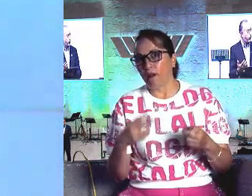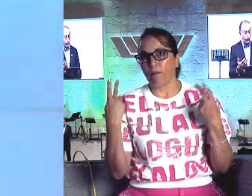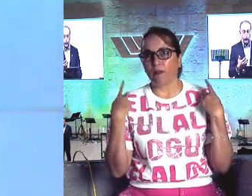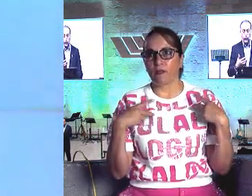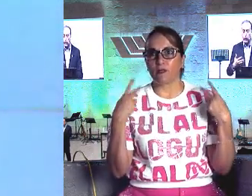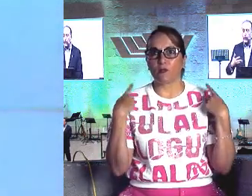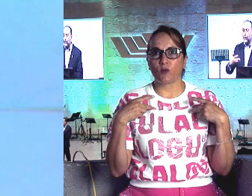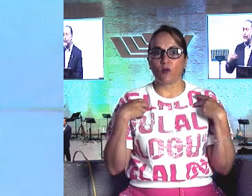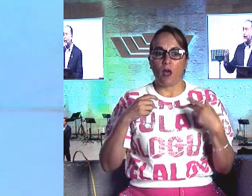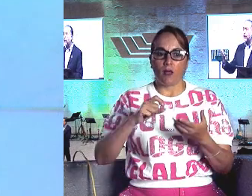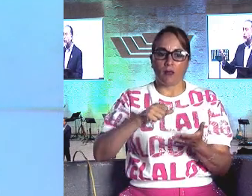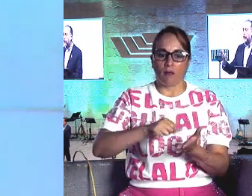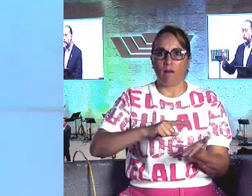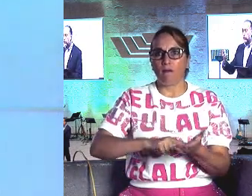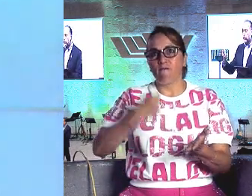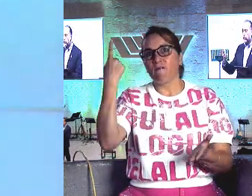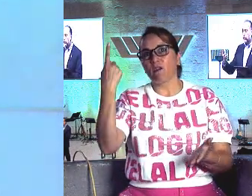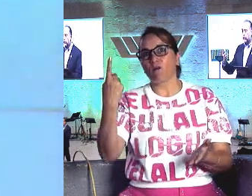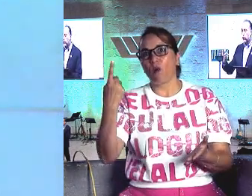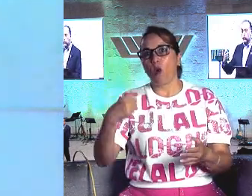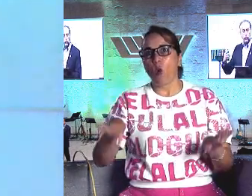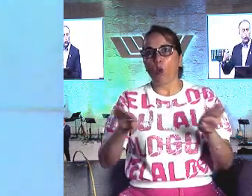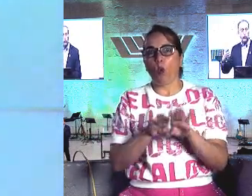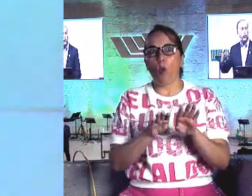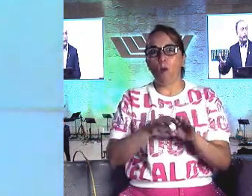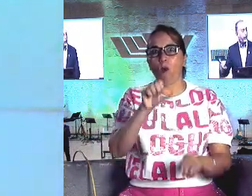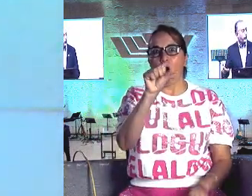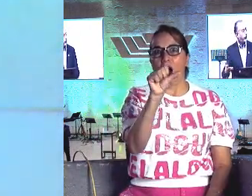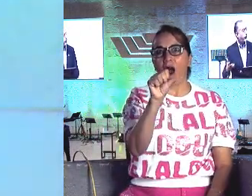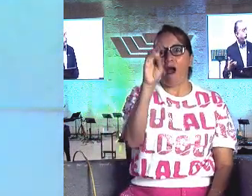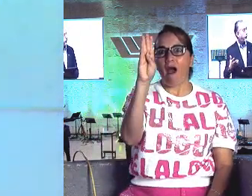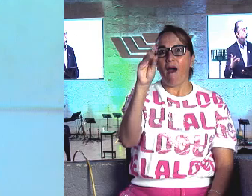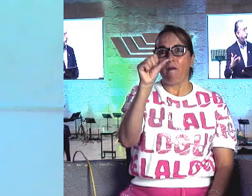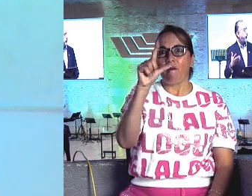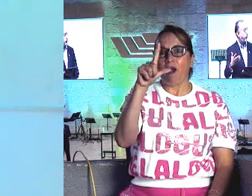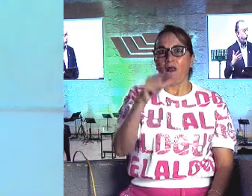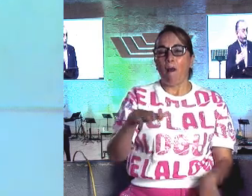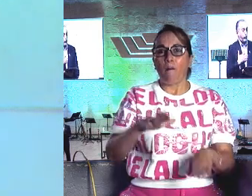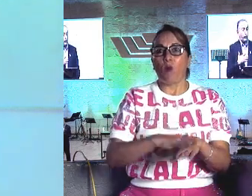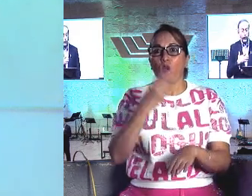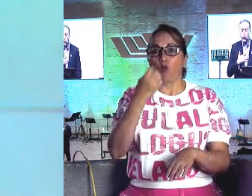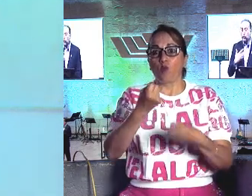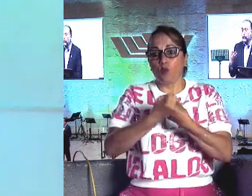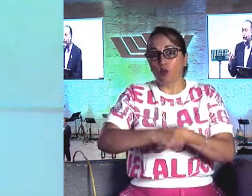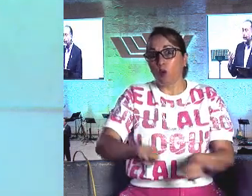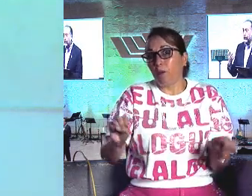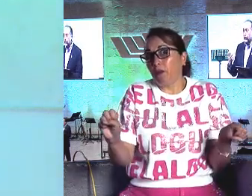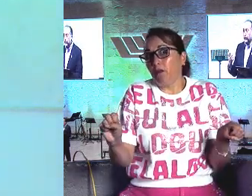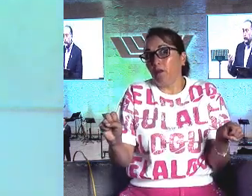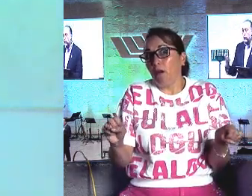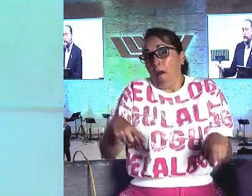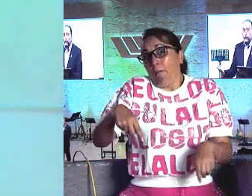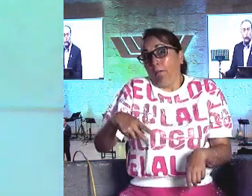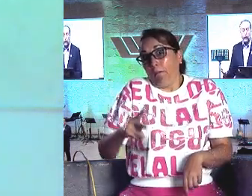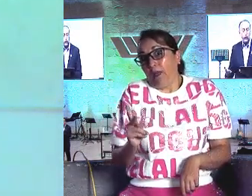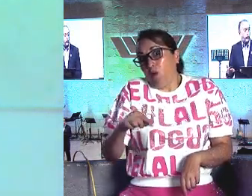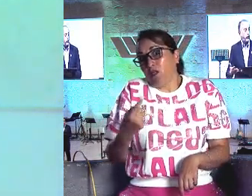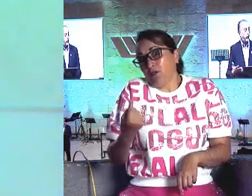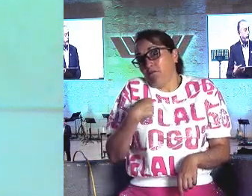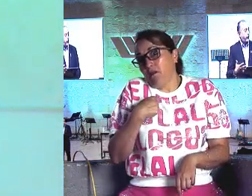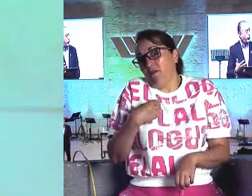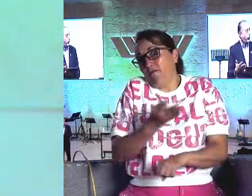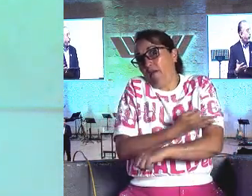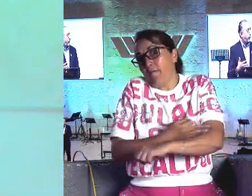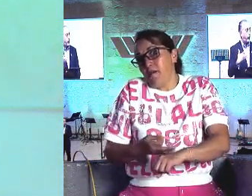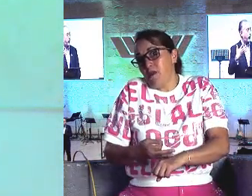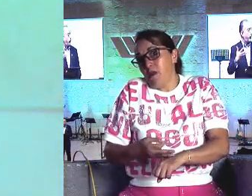que firmó de aval por un sobrino. Pero es mi sobrino, es mi sangre. El problema es que el sobrino